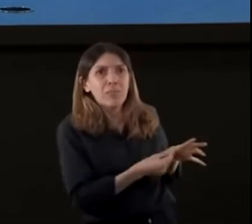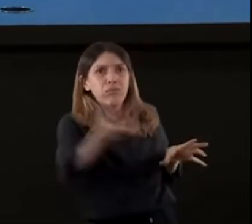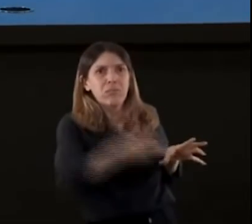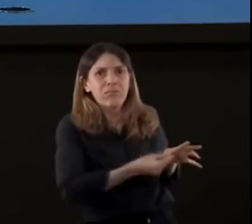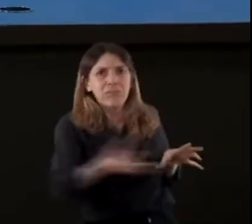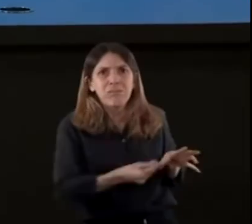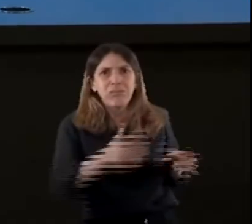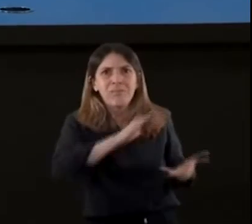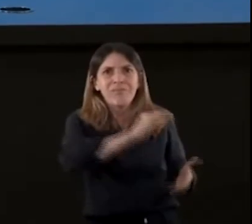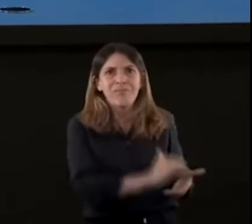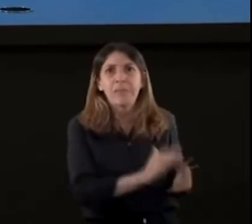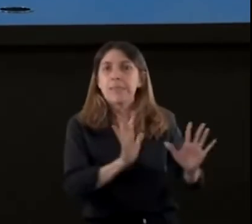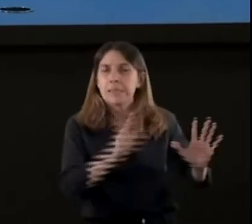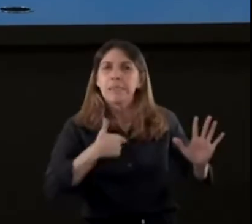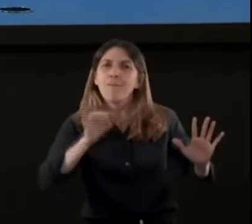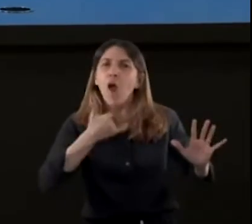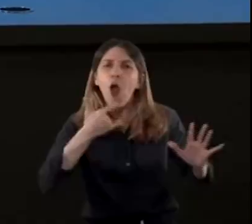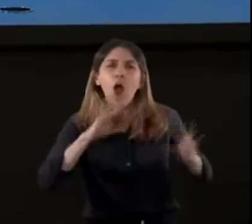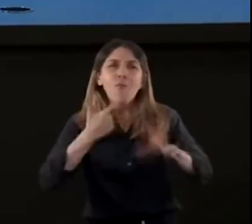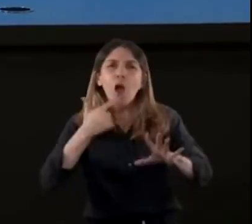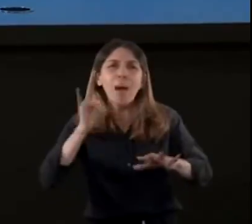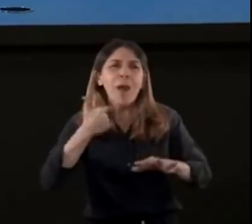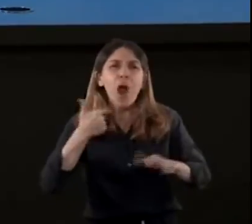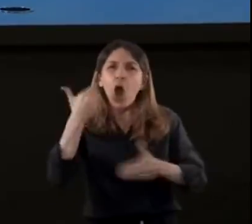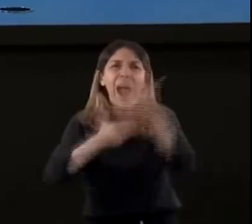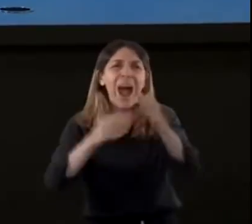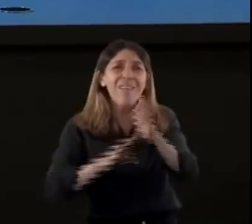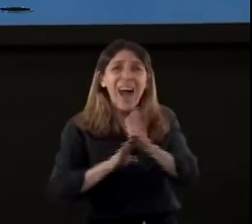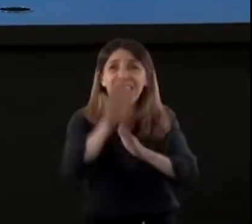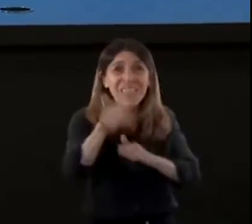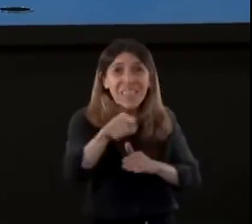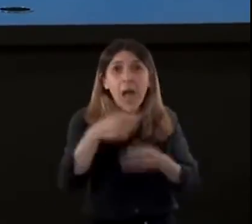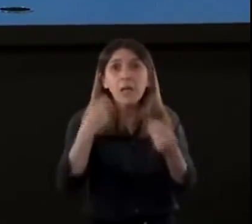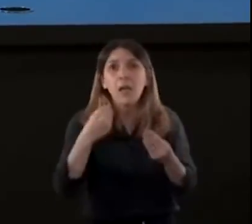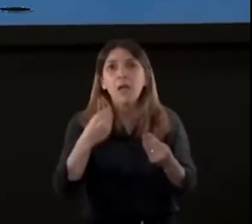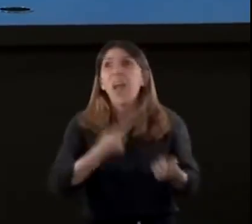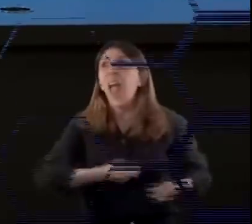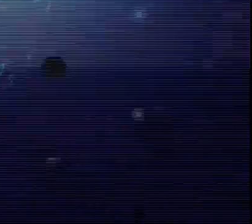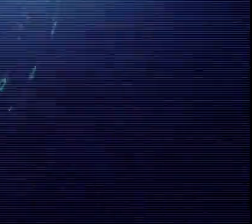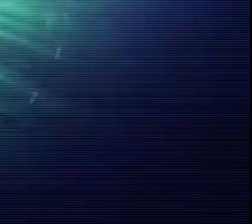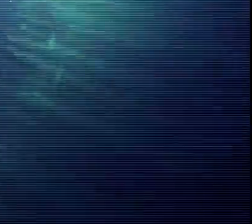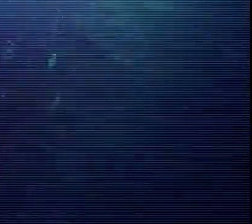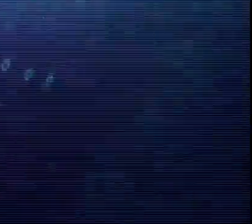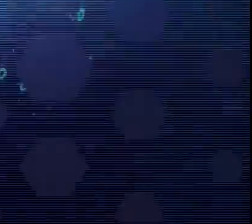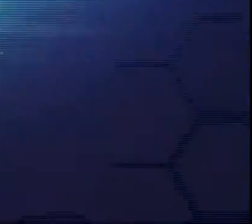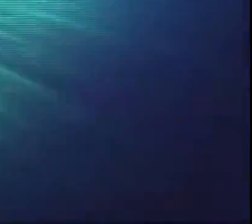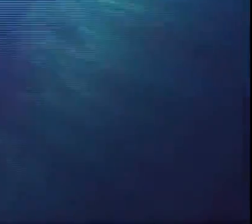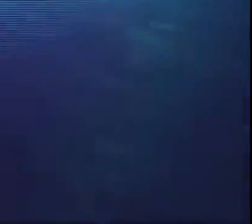manera virtuosa de crecer sin entrar en estas crisis es aumentando exportaciones.